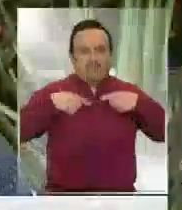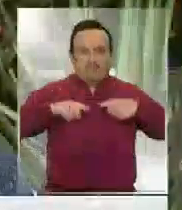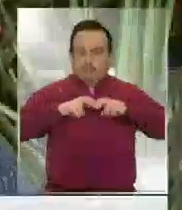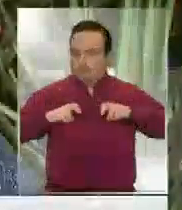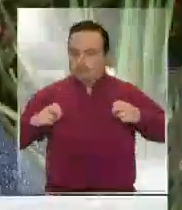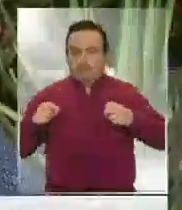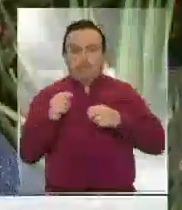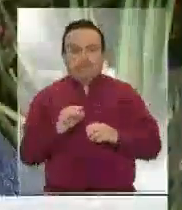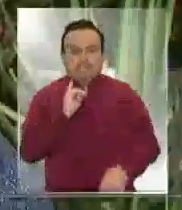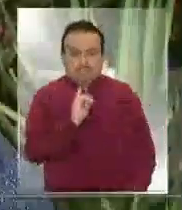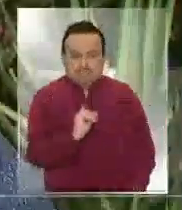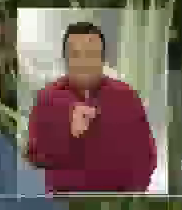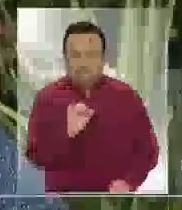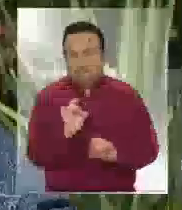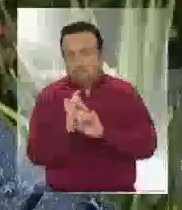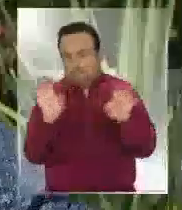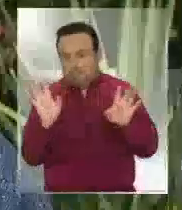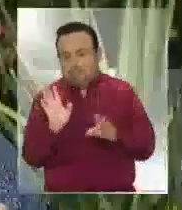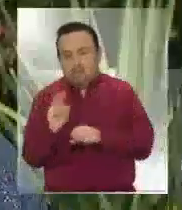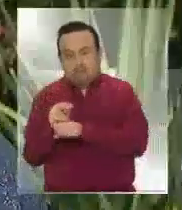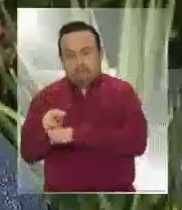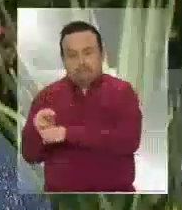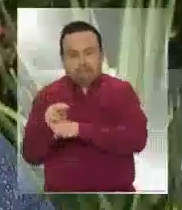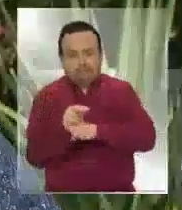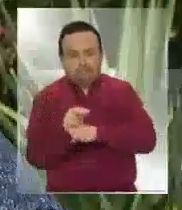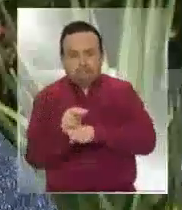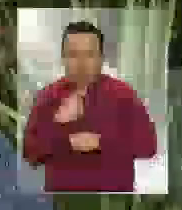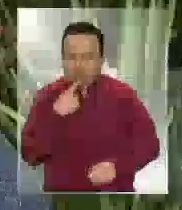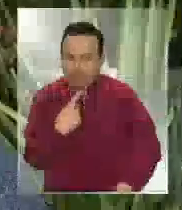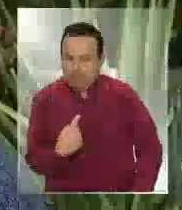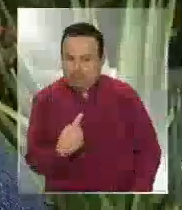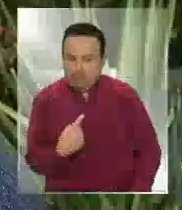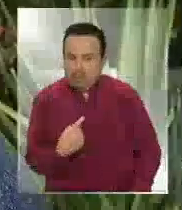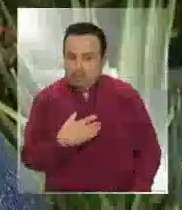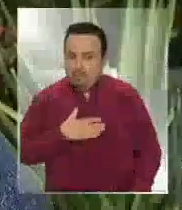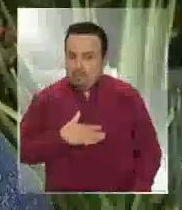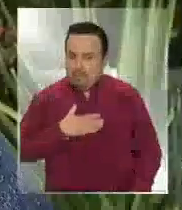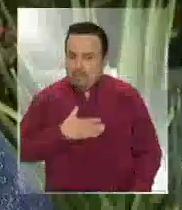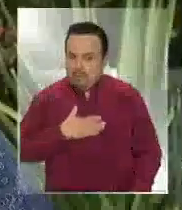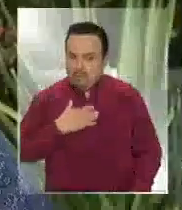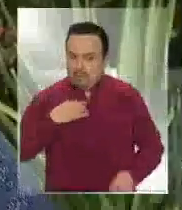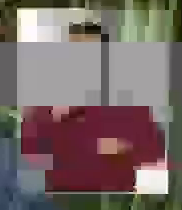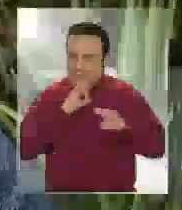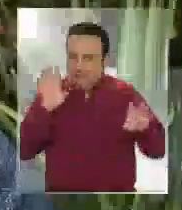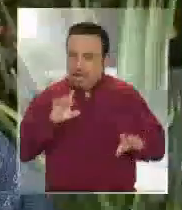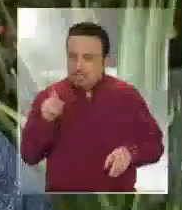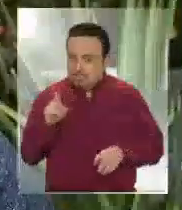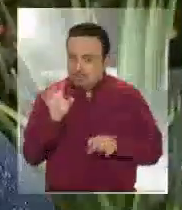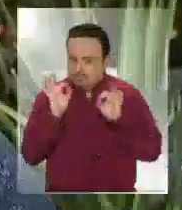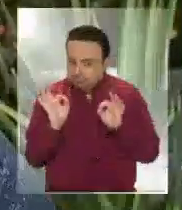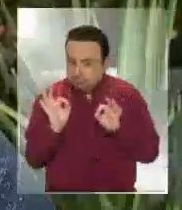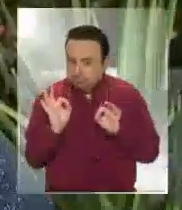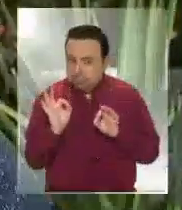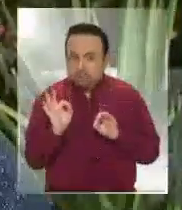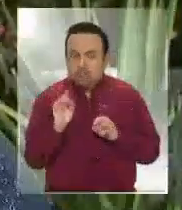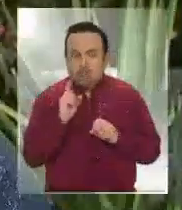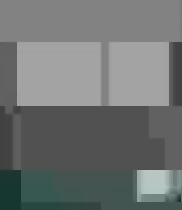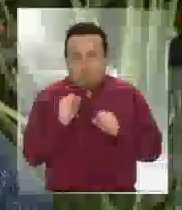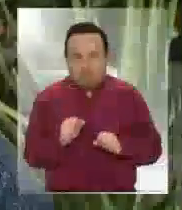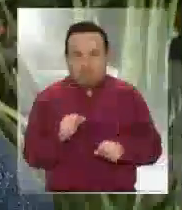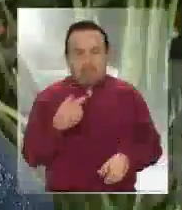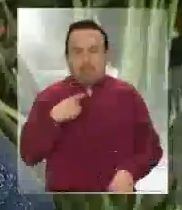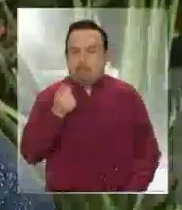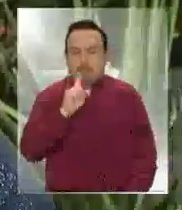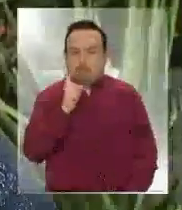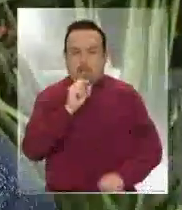algún administrador por casualidad dictaminó esto, me gustaría tenerlo claro y conocer el caso específico, porque puede ser, porque